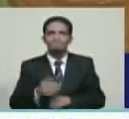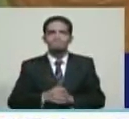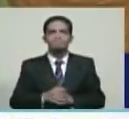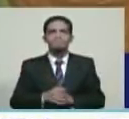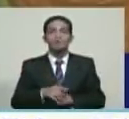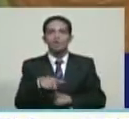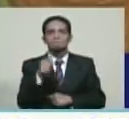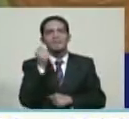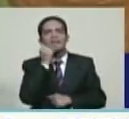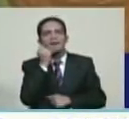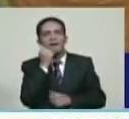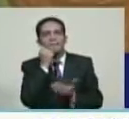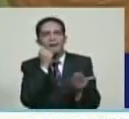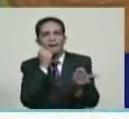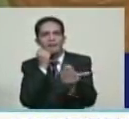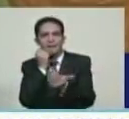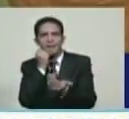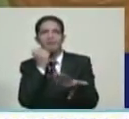Bolívar hoy nos reclama